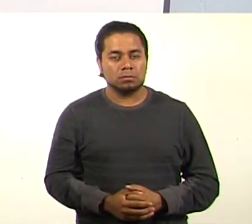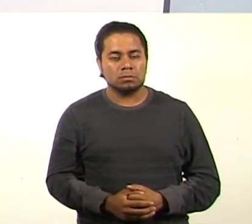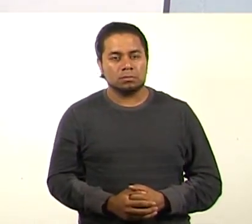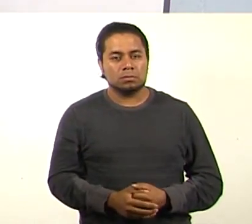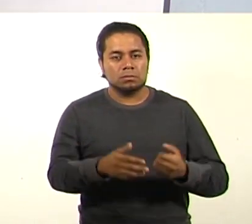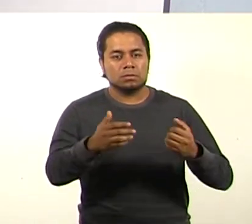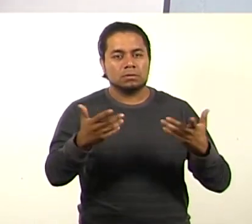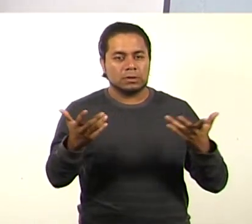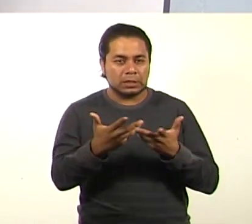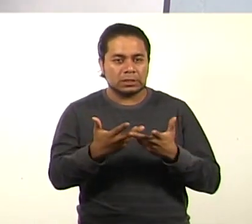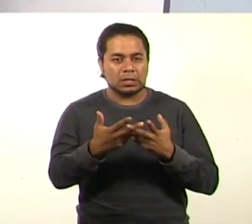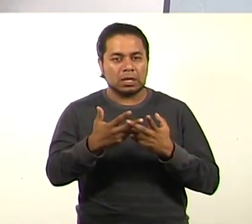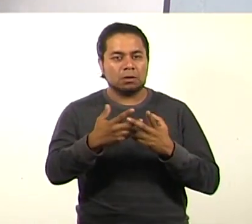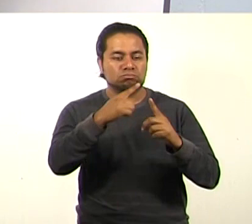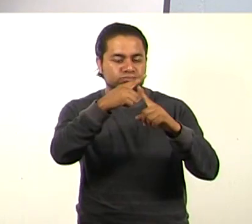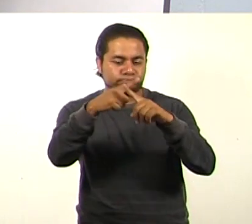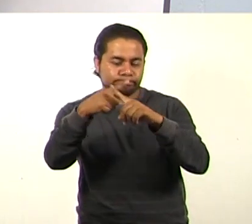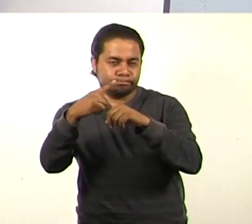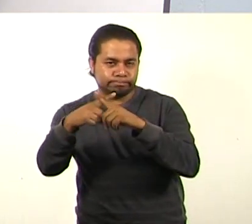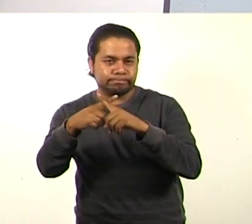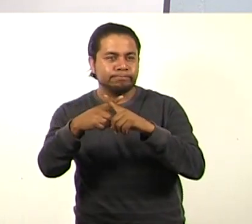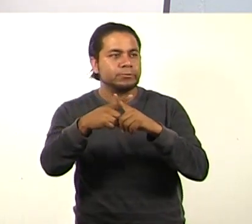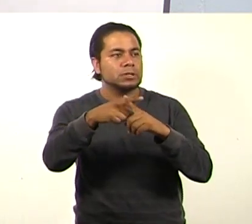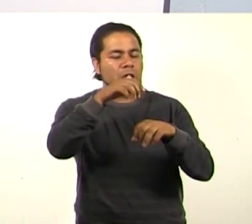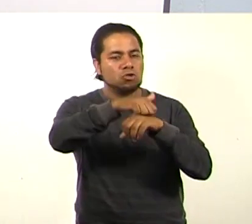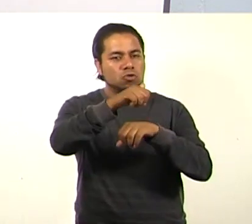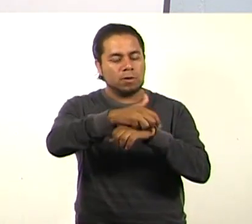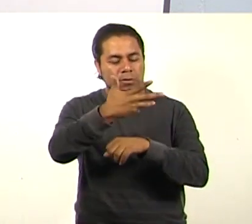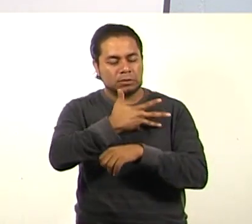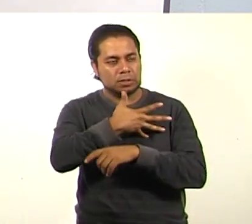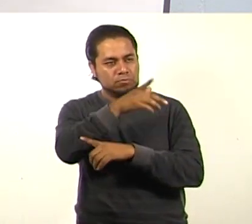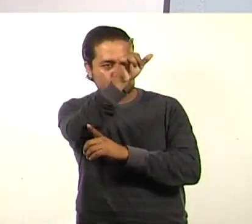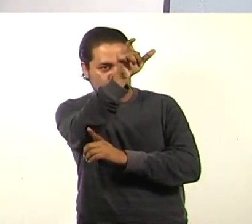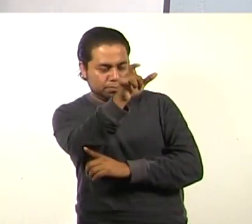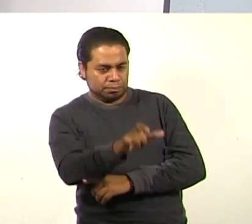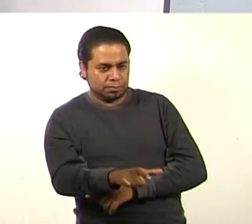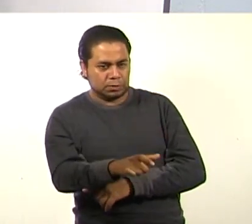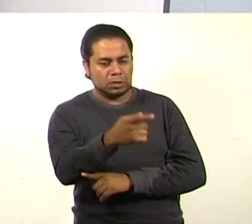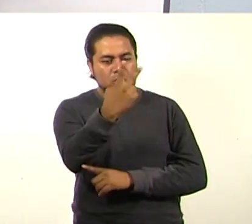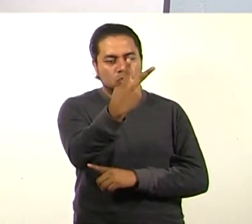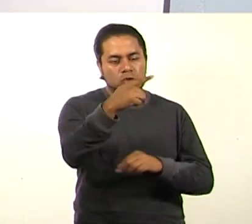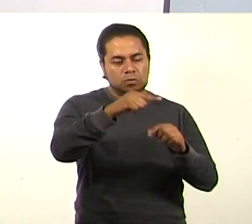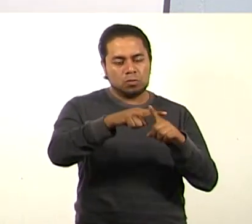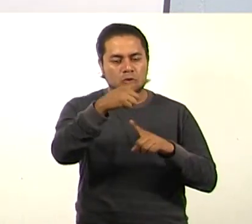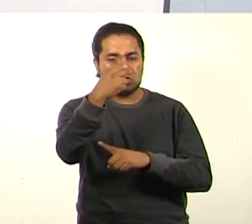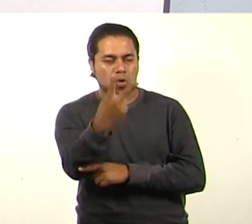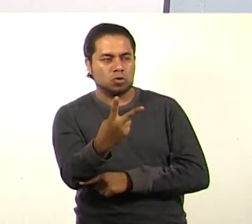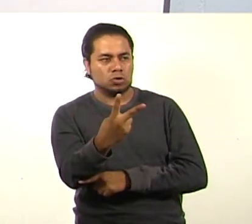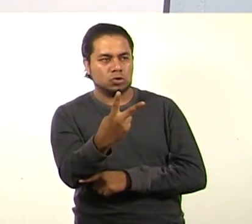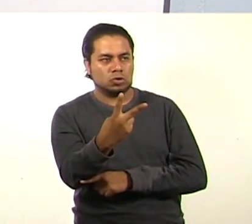Hacemos la multiplicación de los números que nos aparecen a la derecha. Hacemos 2 por 2,